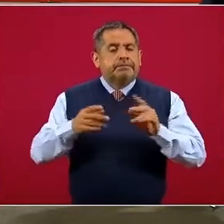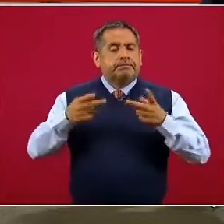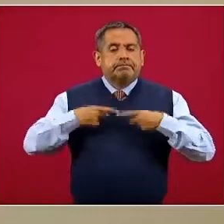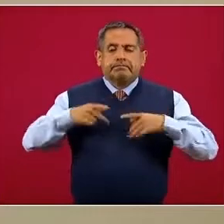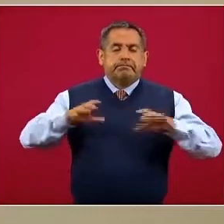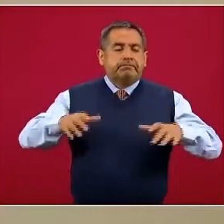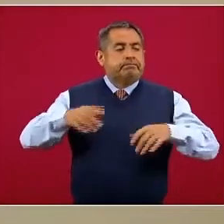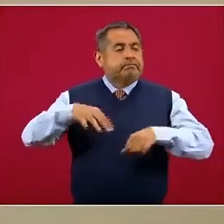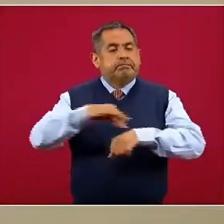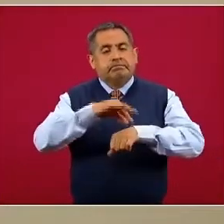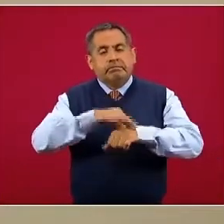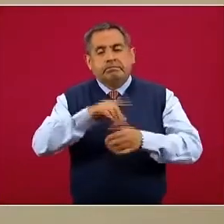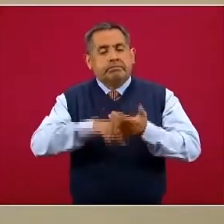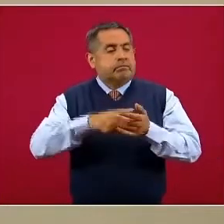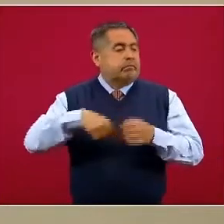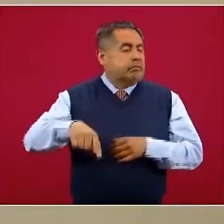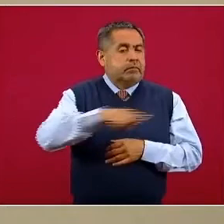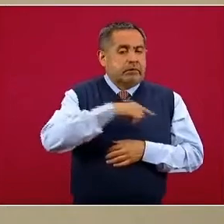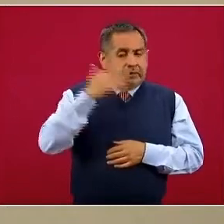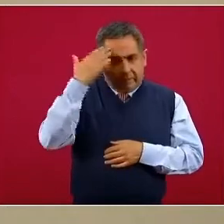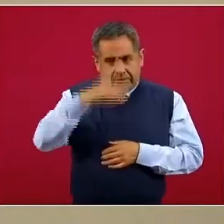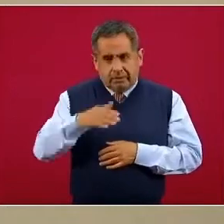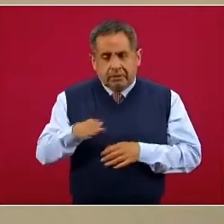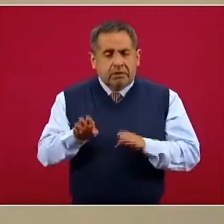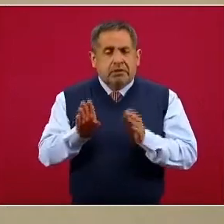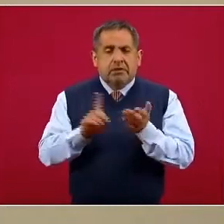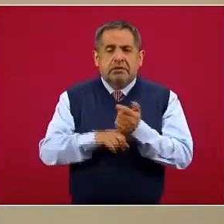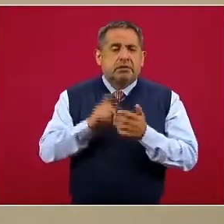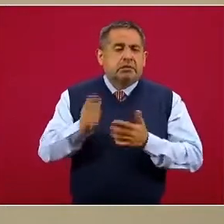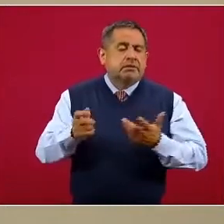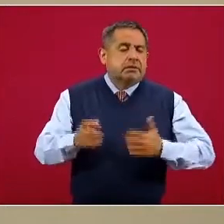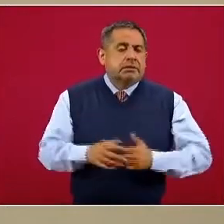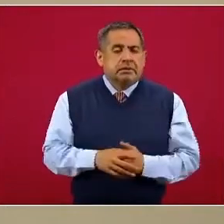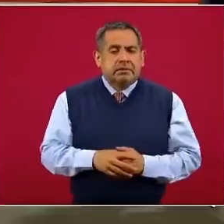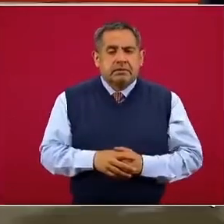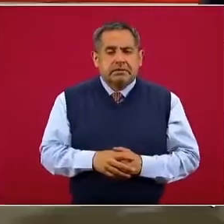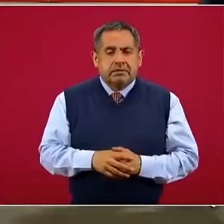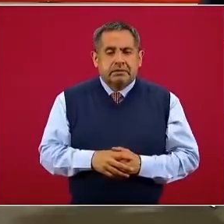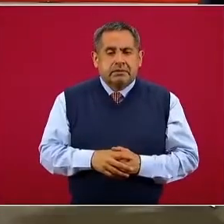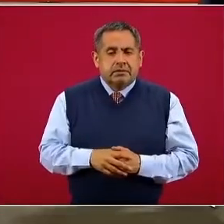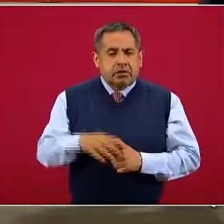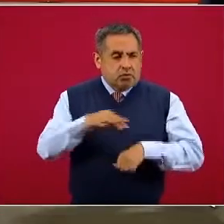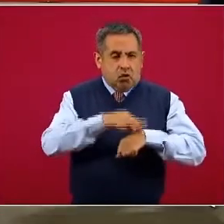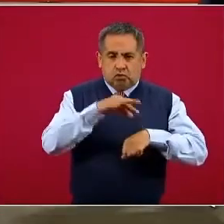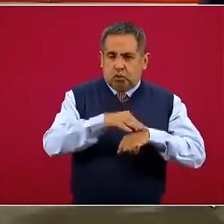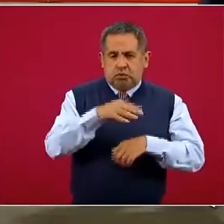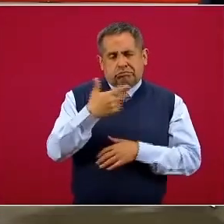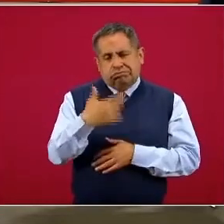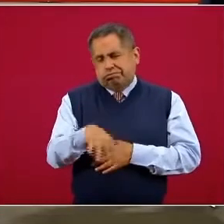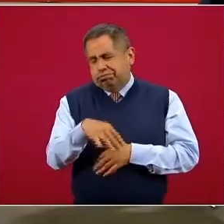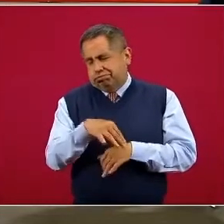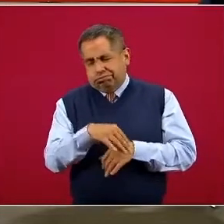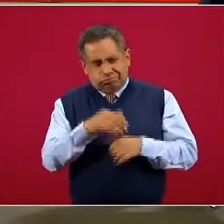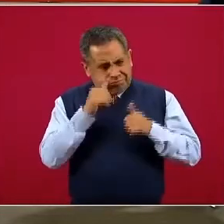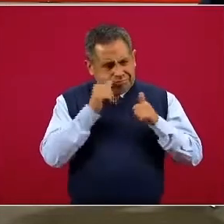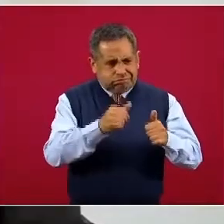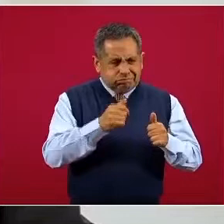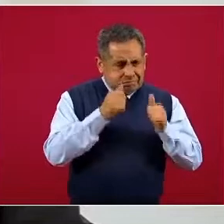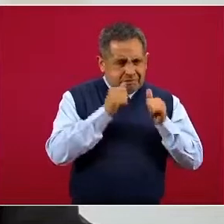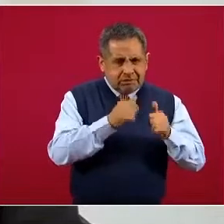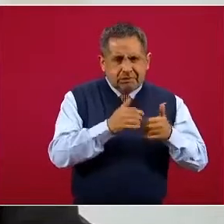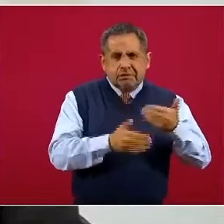personal médico, que ya se ha hablado mucho de ellos, de ellas, y a